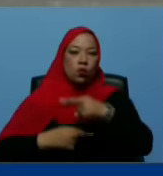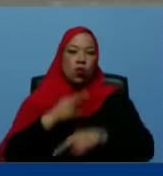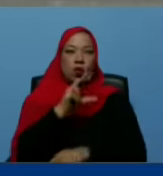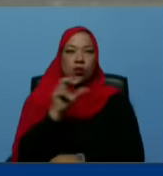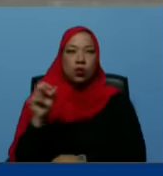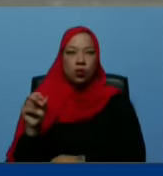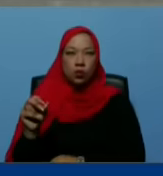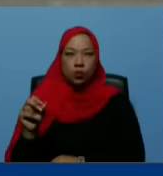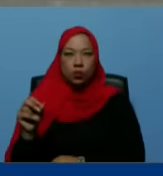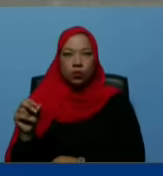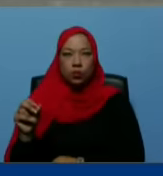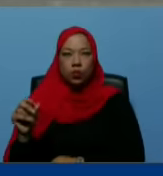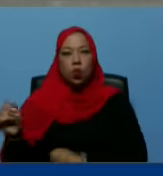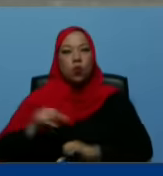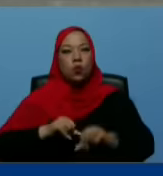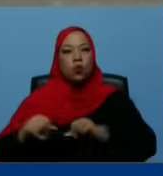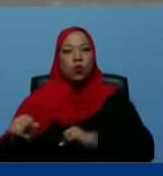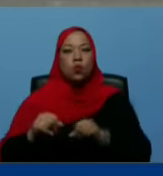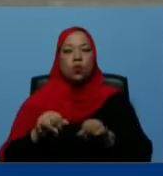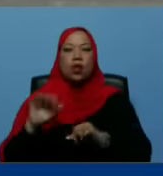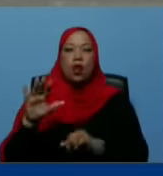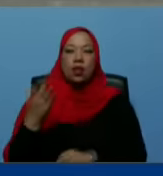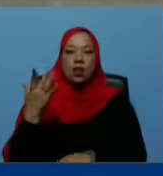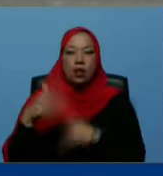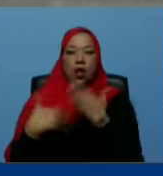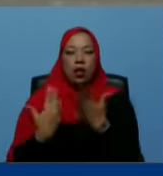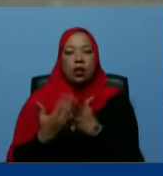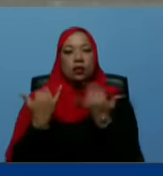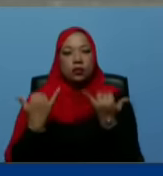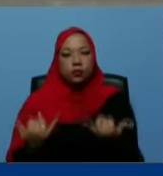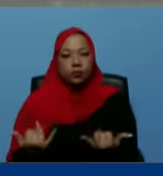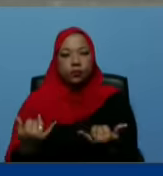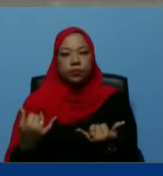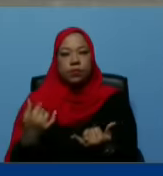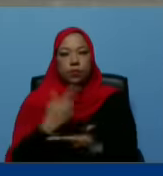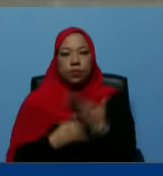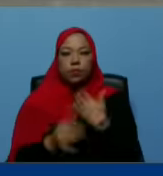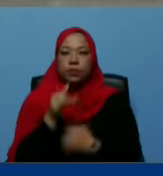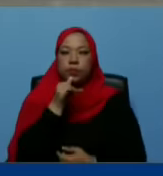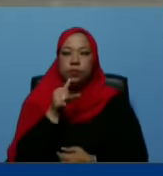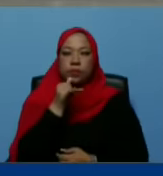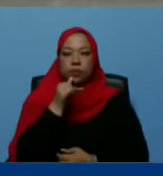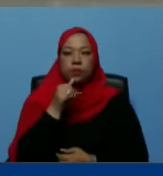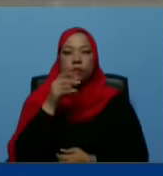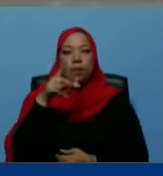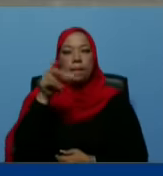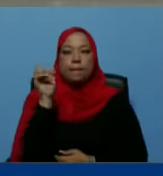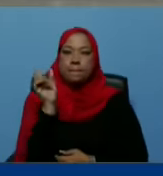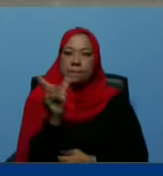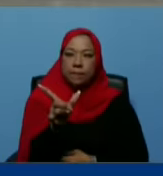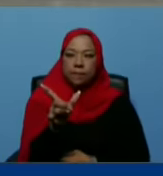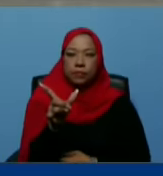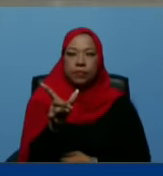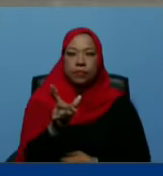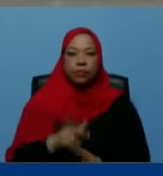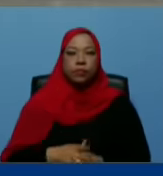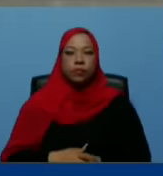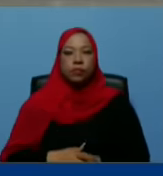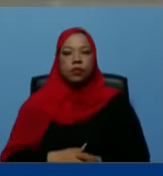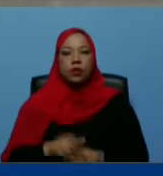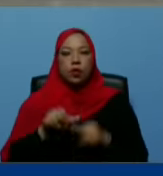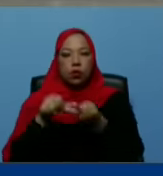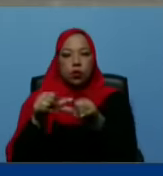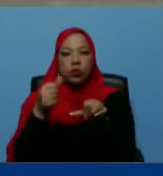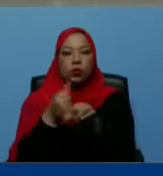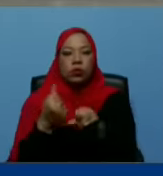200, del movimiento Quinta República, del gran polo patriótico, del PSUV, de la